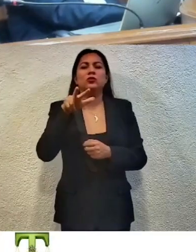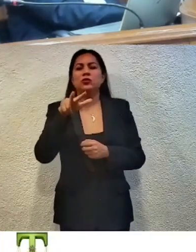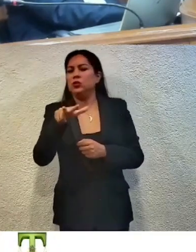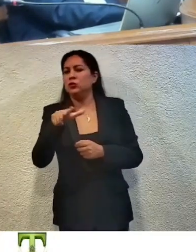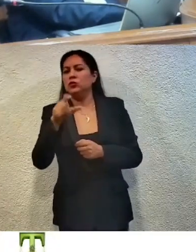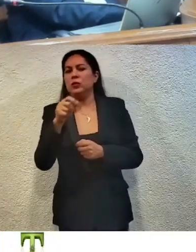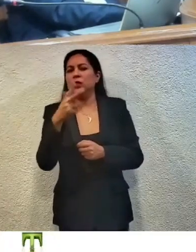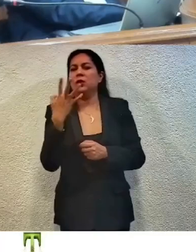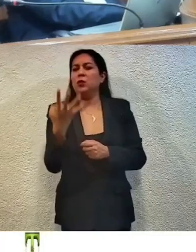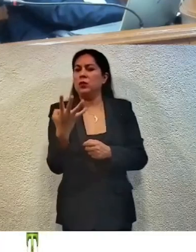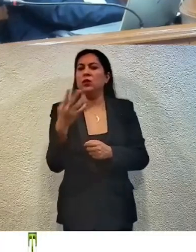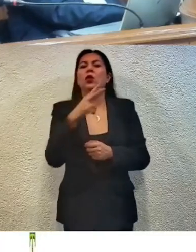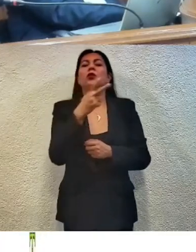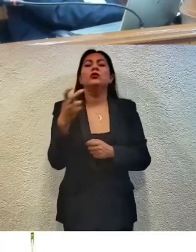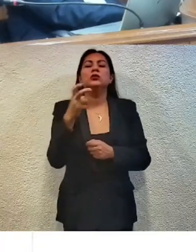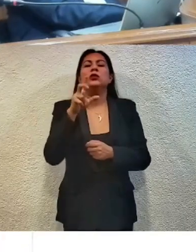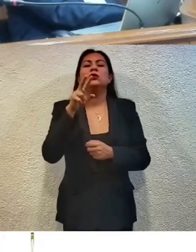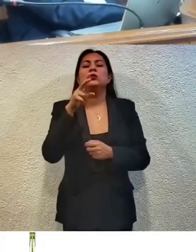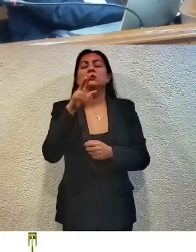218-2024,